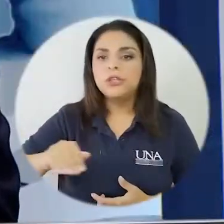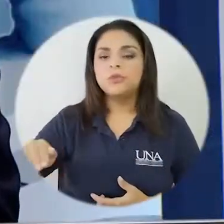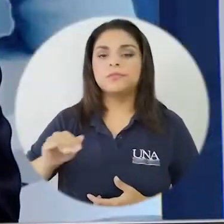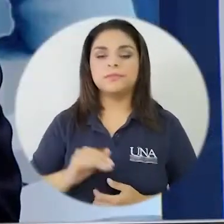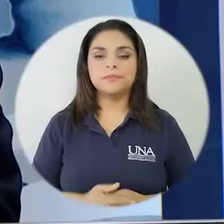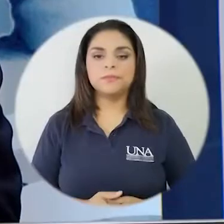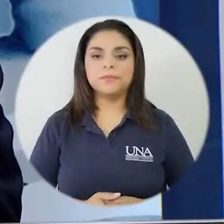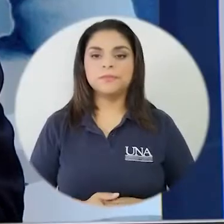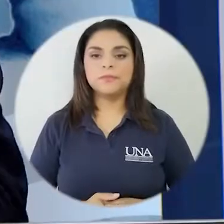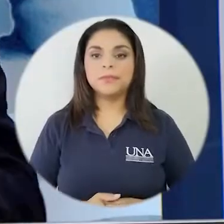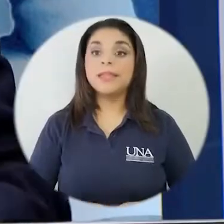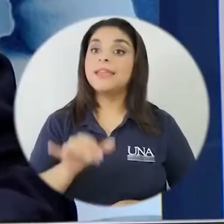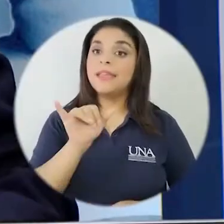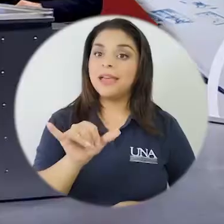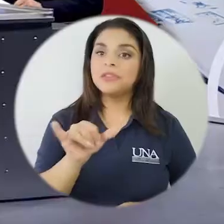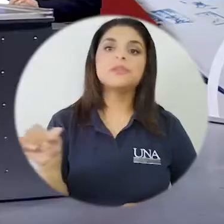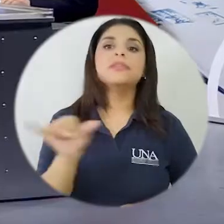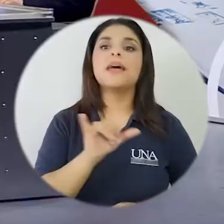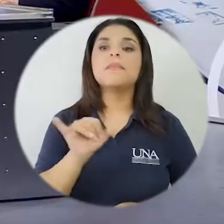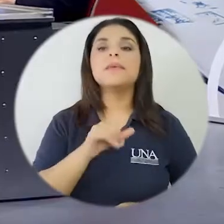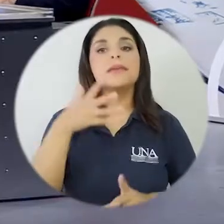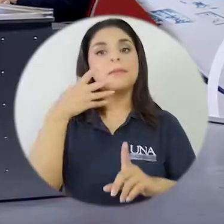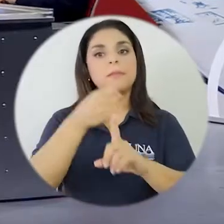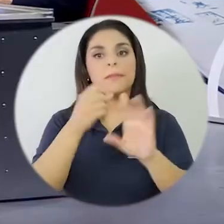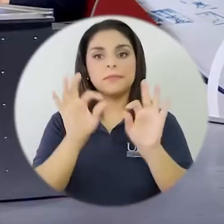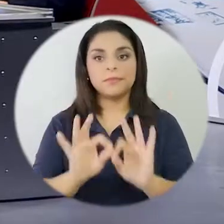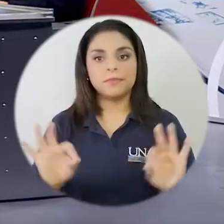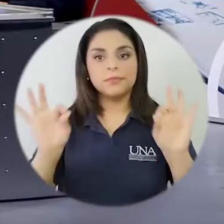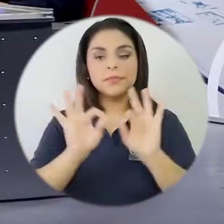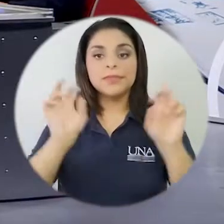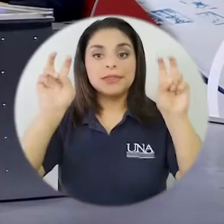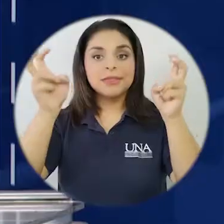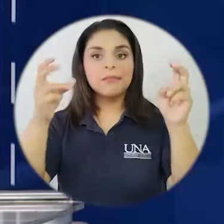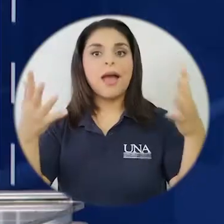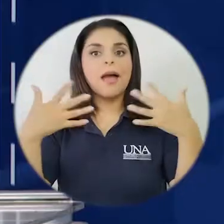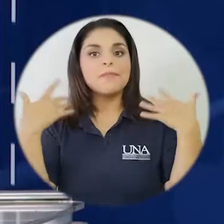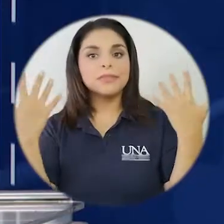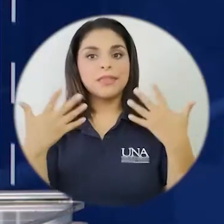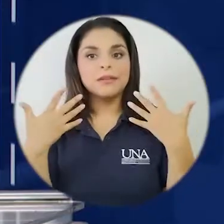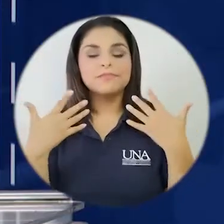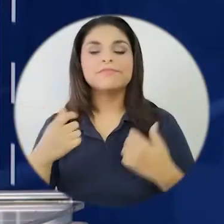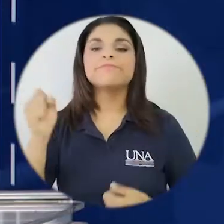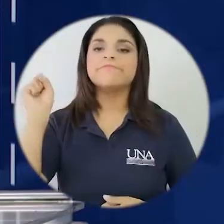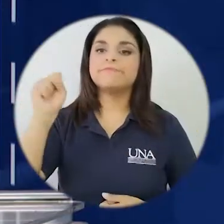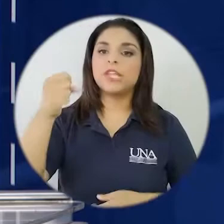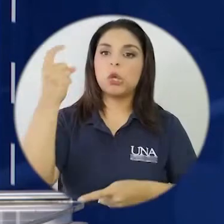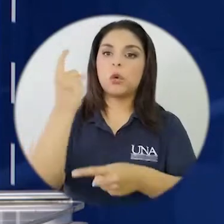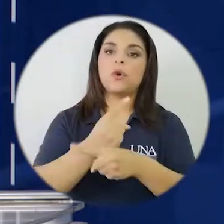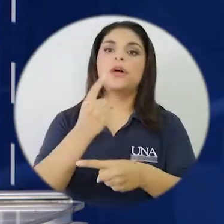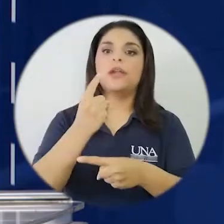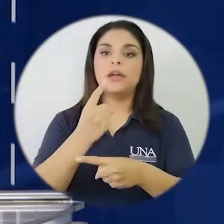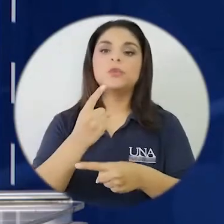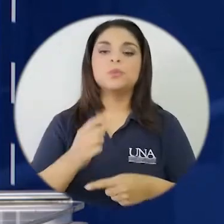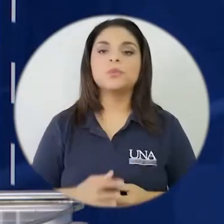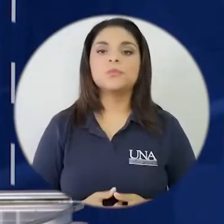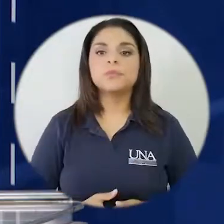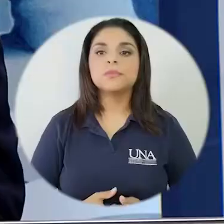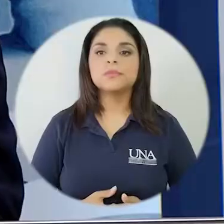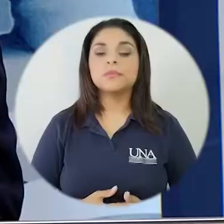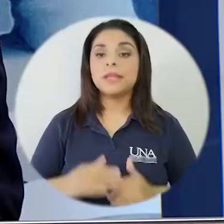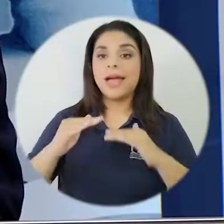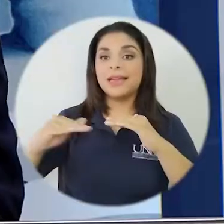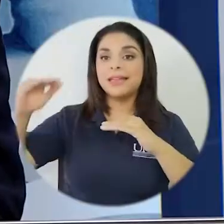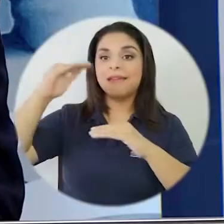jefas de hogar. Sí, y esto pues también tiene un impacto importante en el tema ambiental. Sí, totalmente.